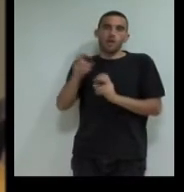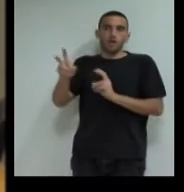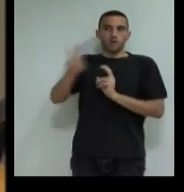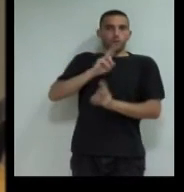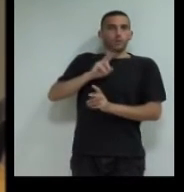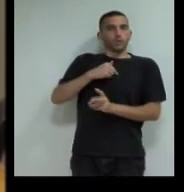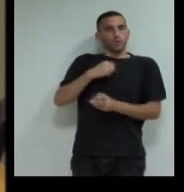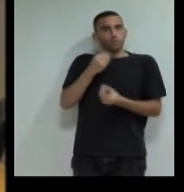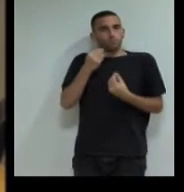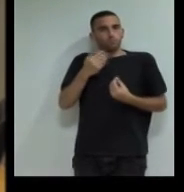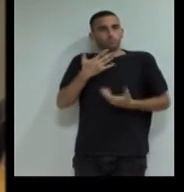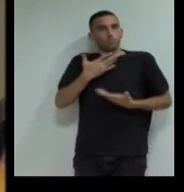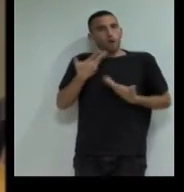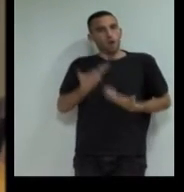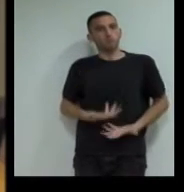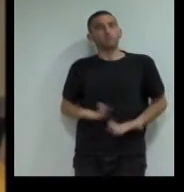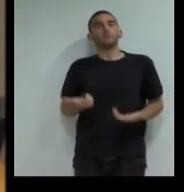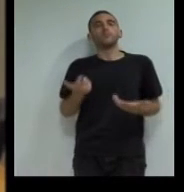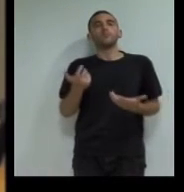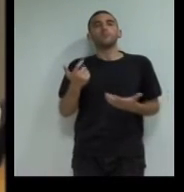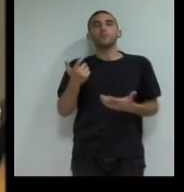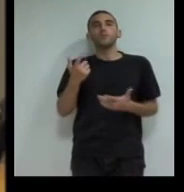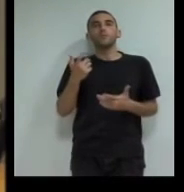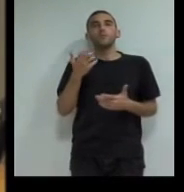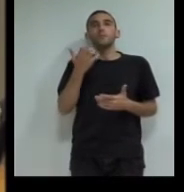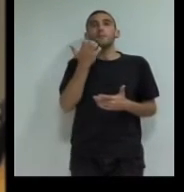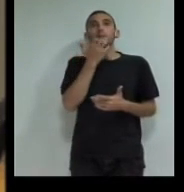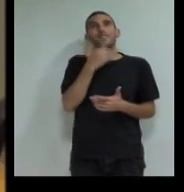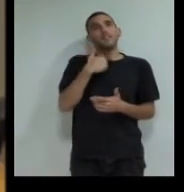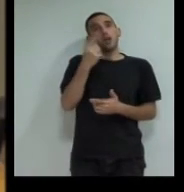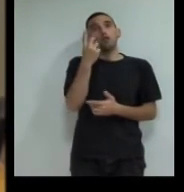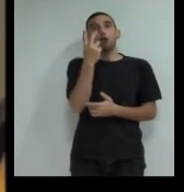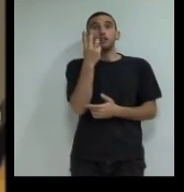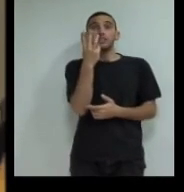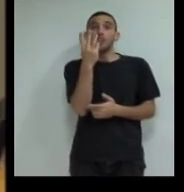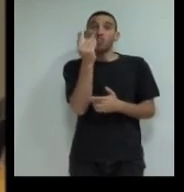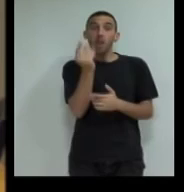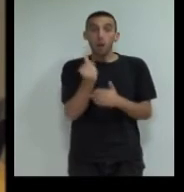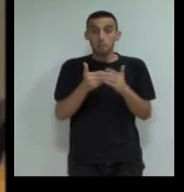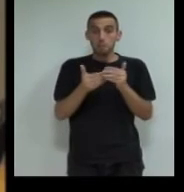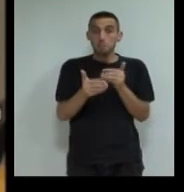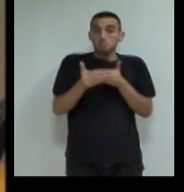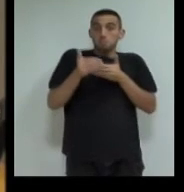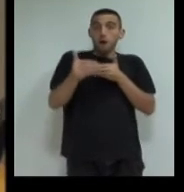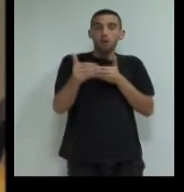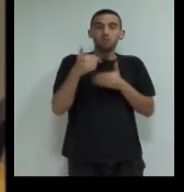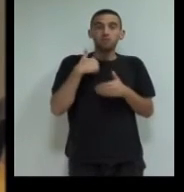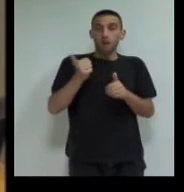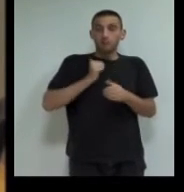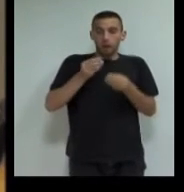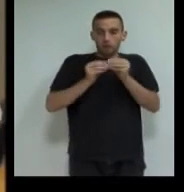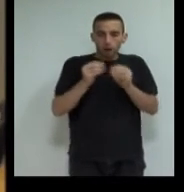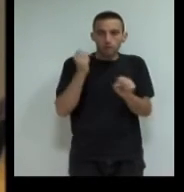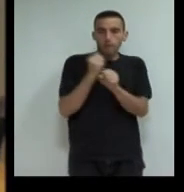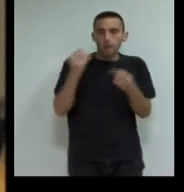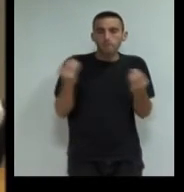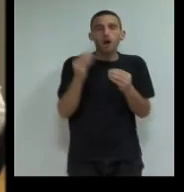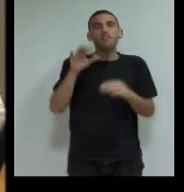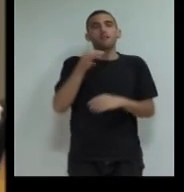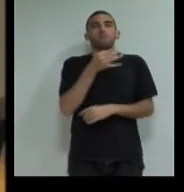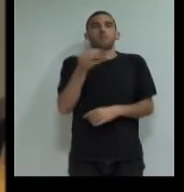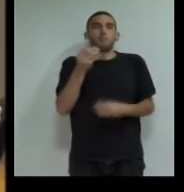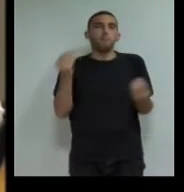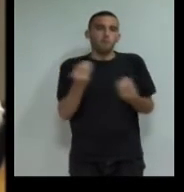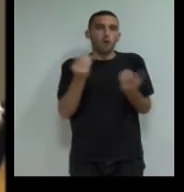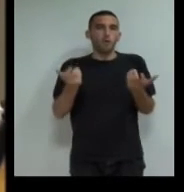joder, ves cosas que dices, joder, si es que con 3 días más que hubiera tenido, hubiera quedado genial. Perfecta. Entonces yo creo que, bueno, eso ahora